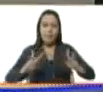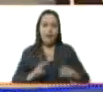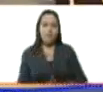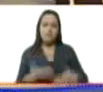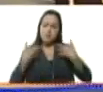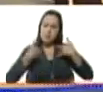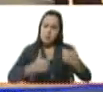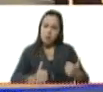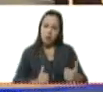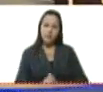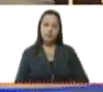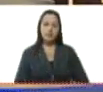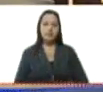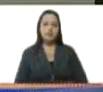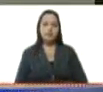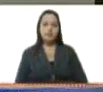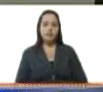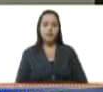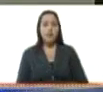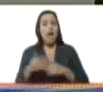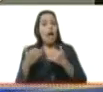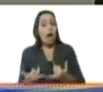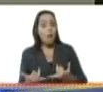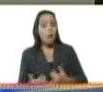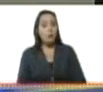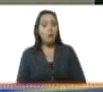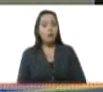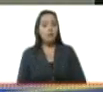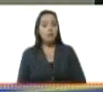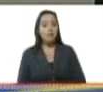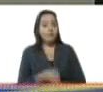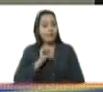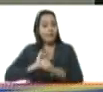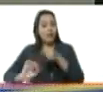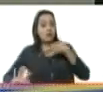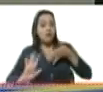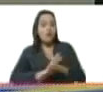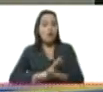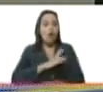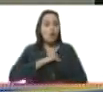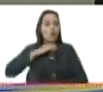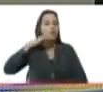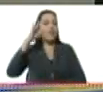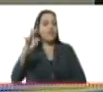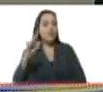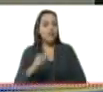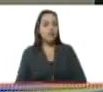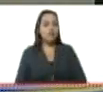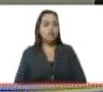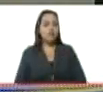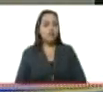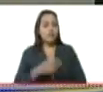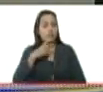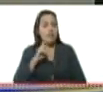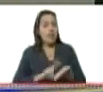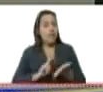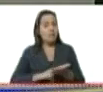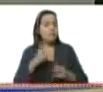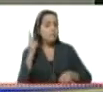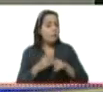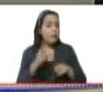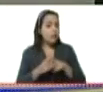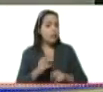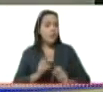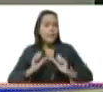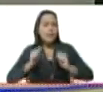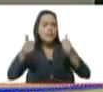sanos. Bueno, ahora estamos enfrentados al coronavirus. Sin lugar a dudas, una amenaza. Y vamos a